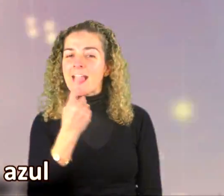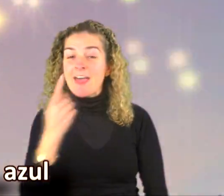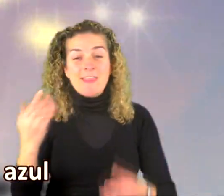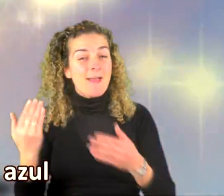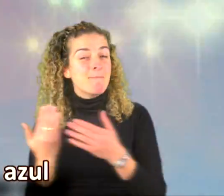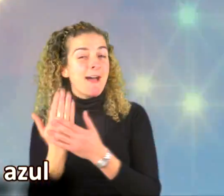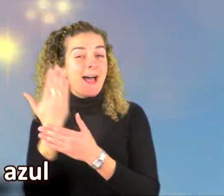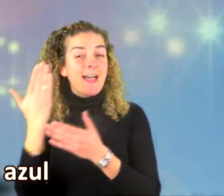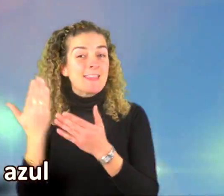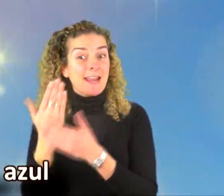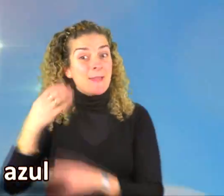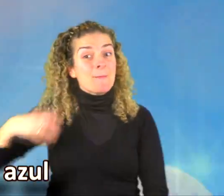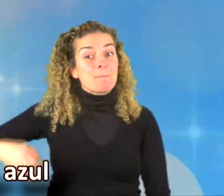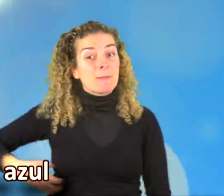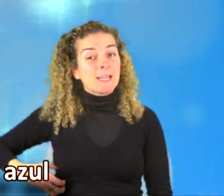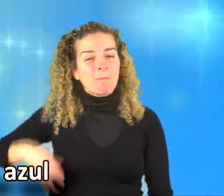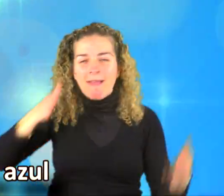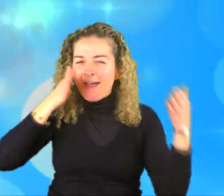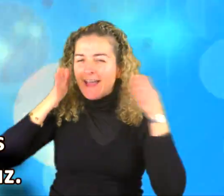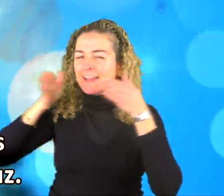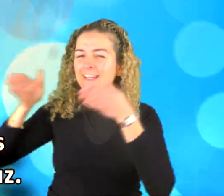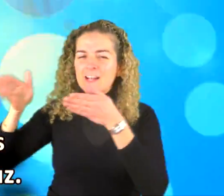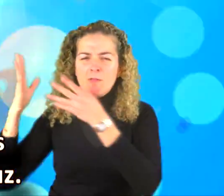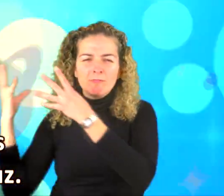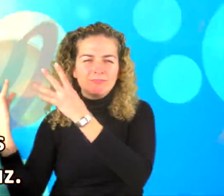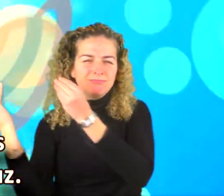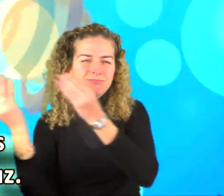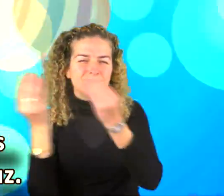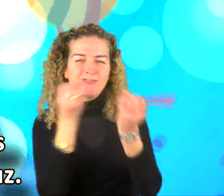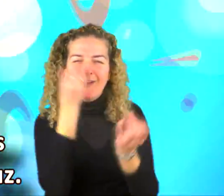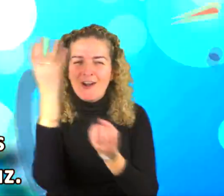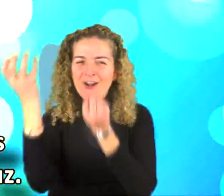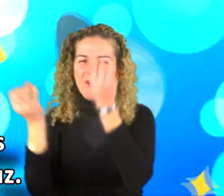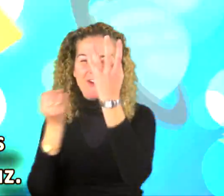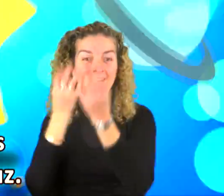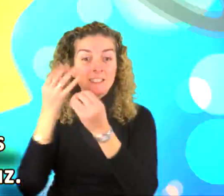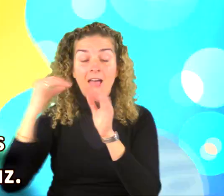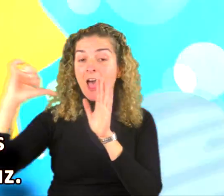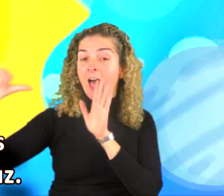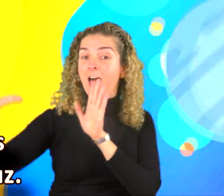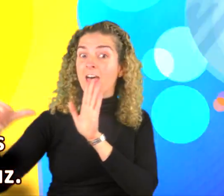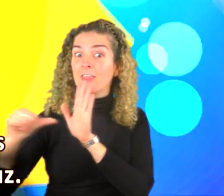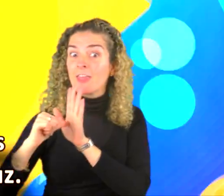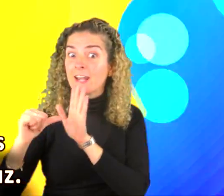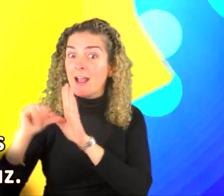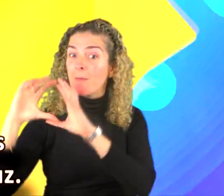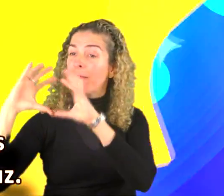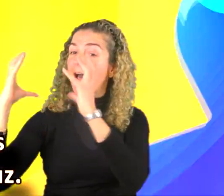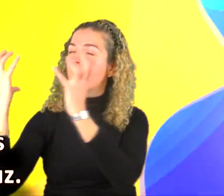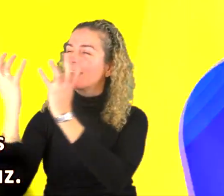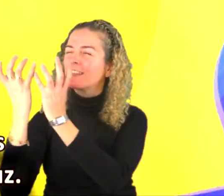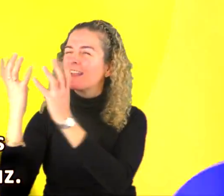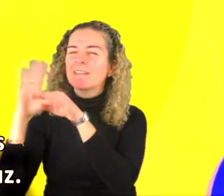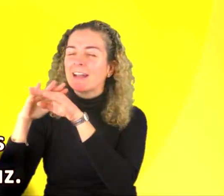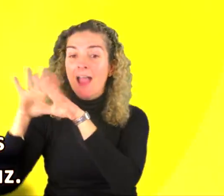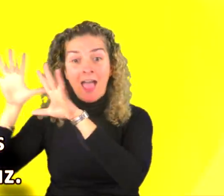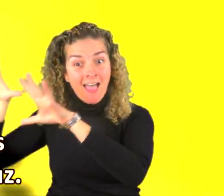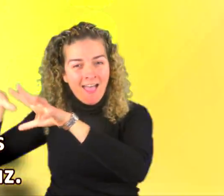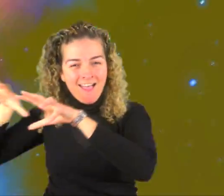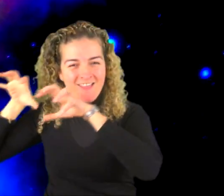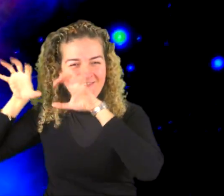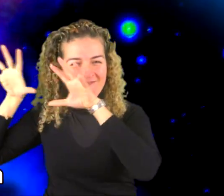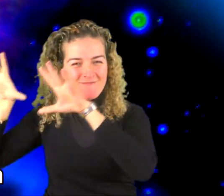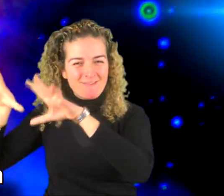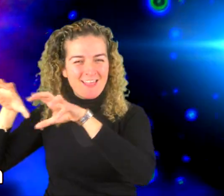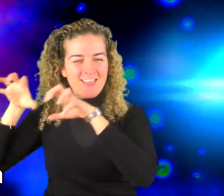Érase una vez un planeta de color azul. Era un planeta mágico y todos lo conocían como el planeta